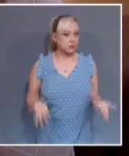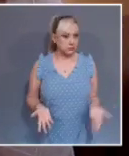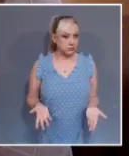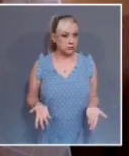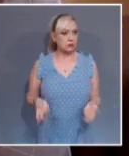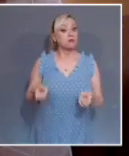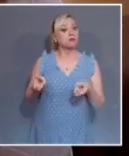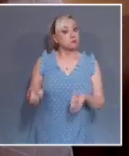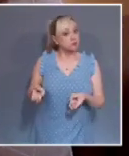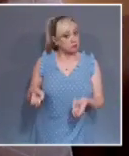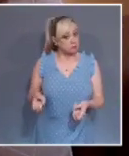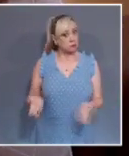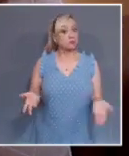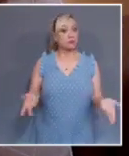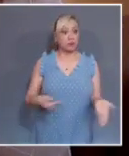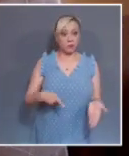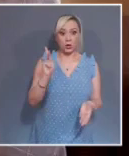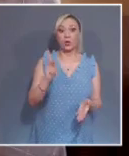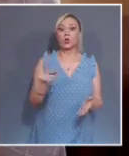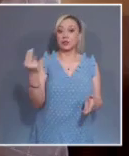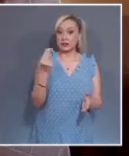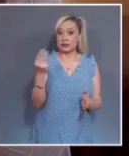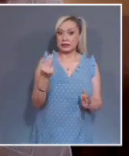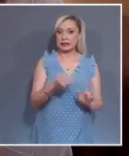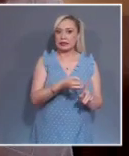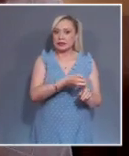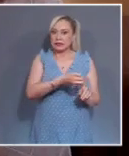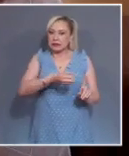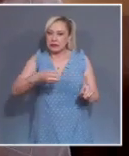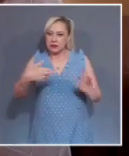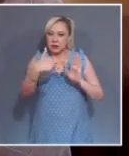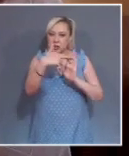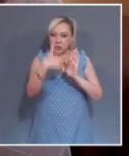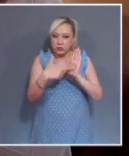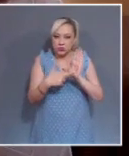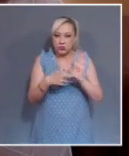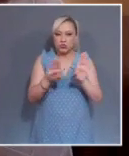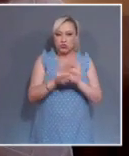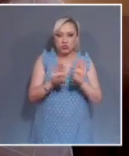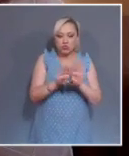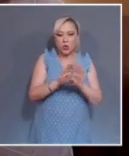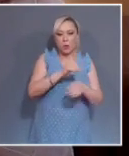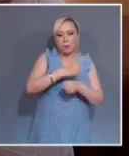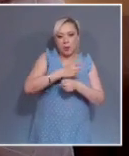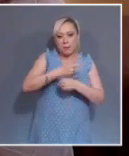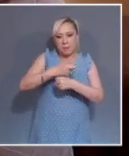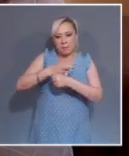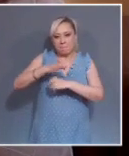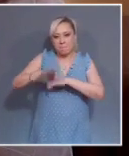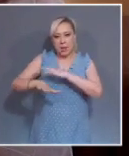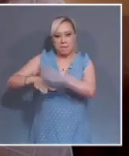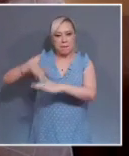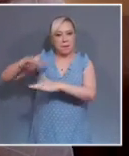establecer todo pues un mecanismo, una infraestructura para que pueda funcionar la justicia electrónica como debe de